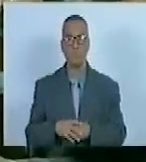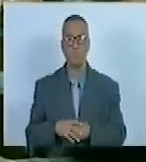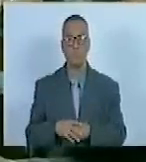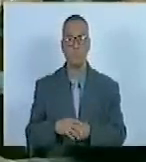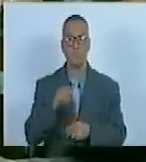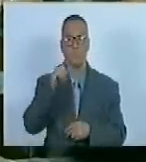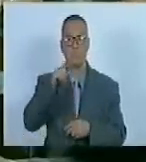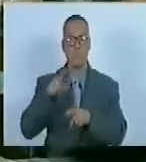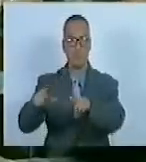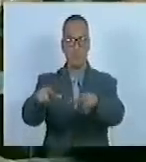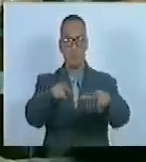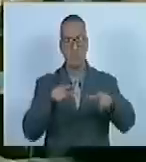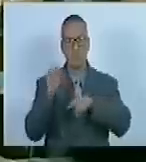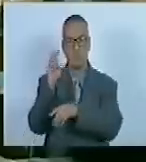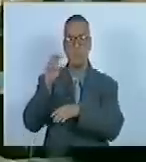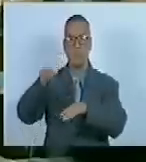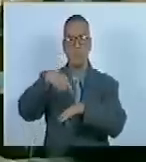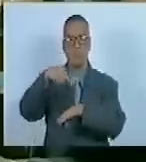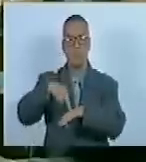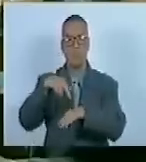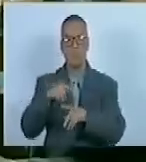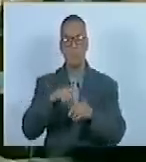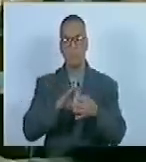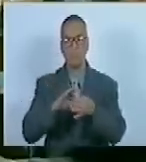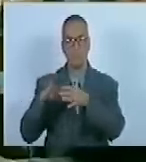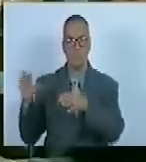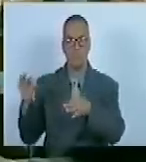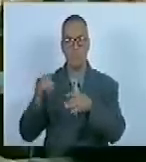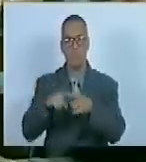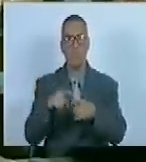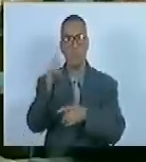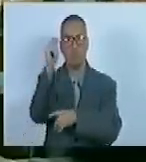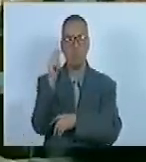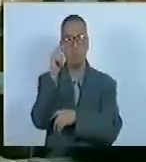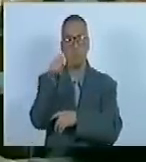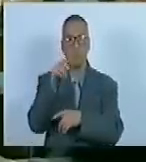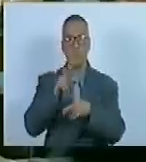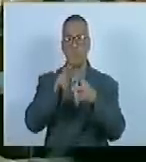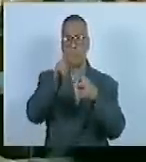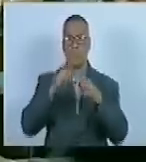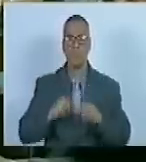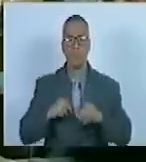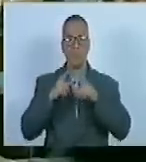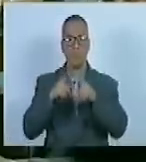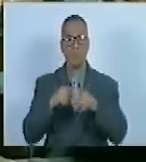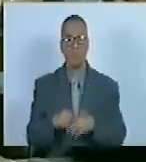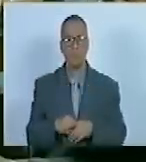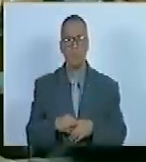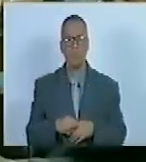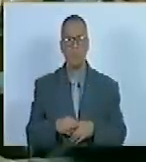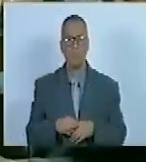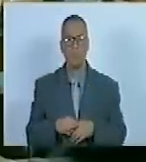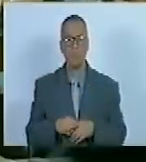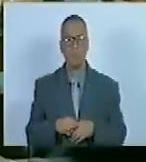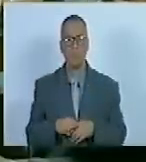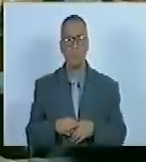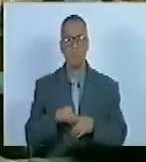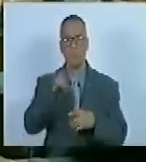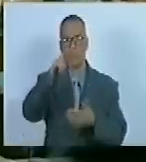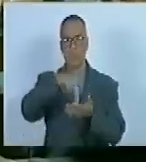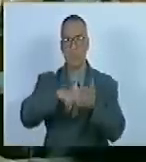Este espacio de la Asamblea Nacional no le es ajeno. Fue diputado en dos oportunidades, en el